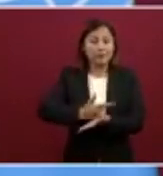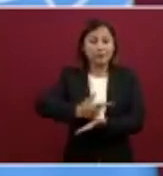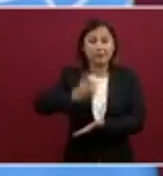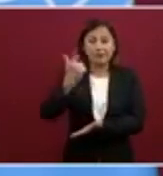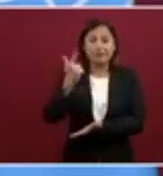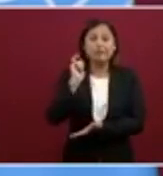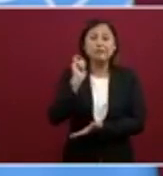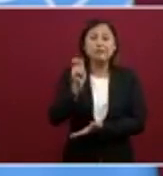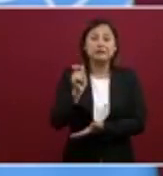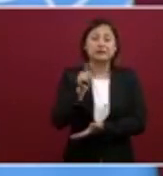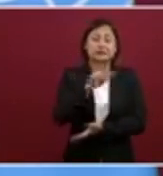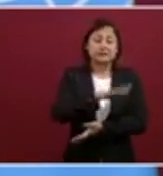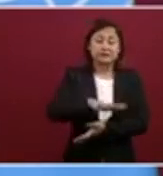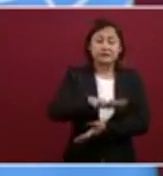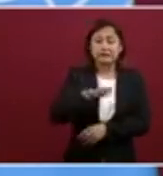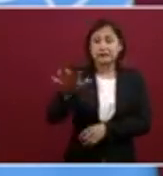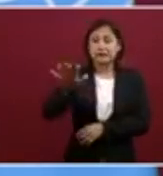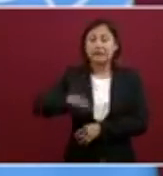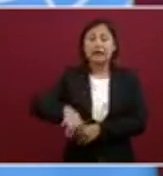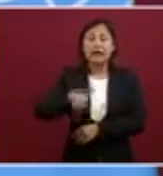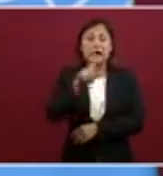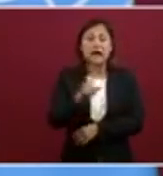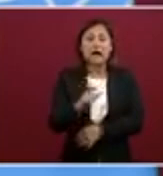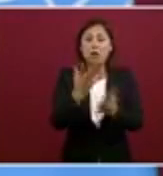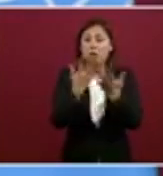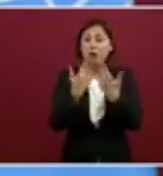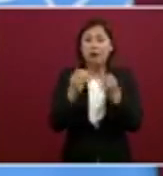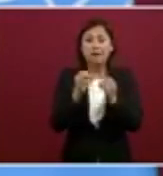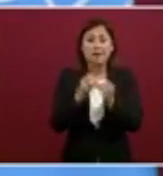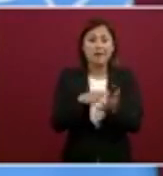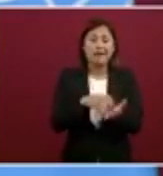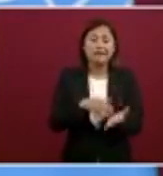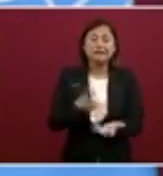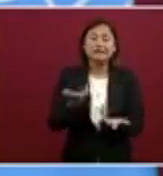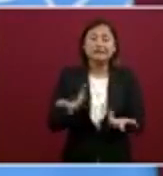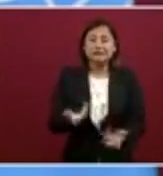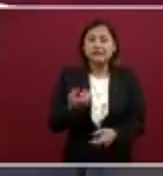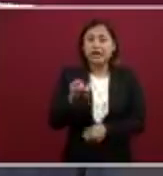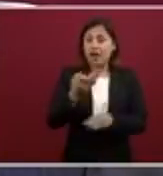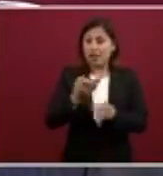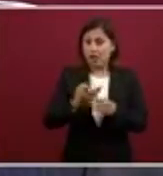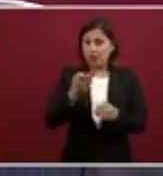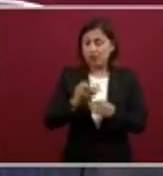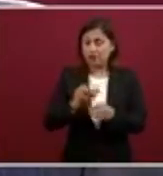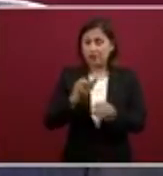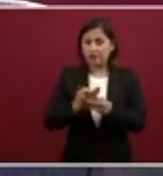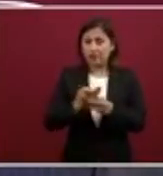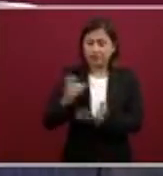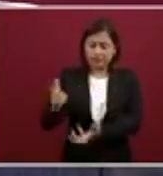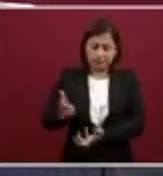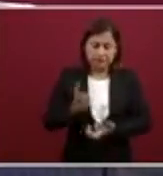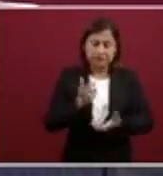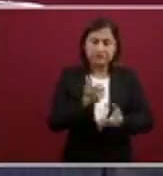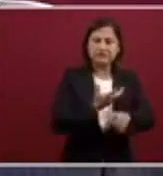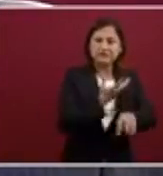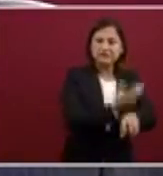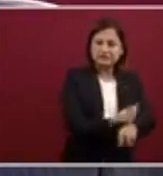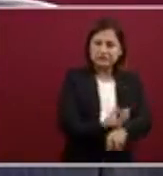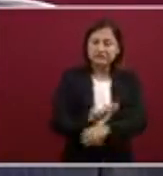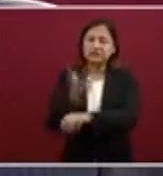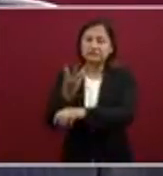falta de agua, ¿sí? Y estamos también invirtiendo para que haya agua.